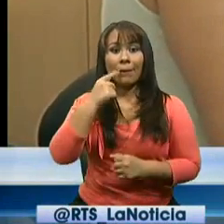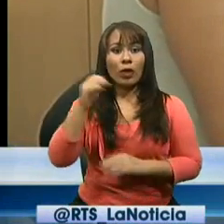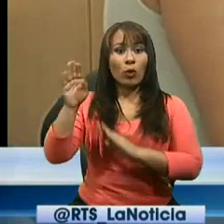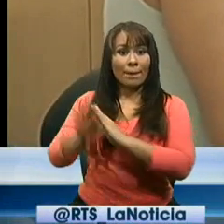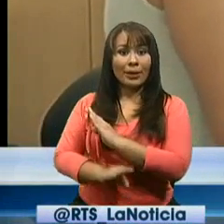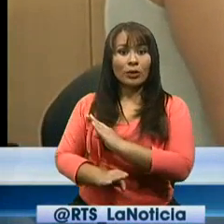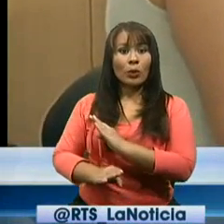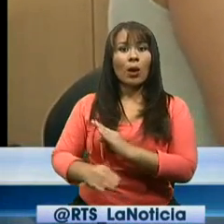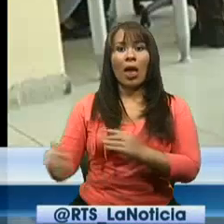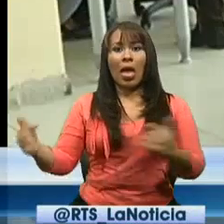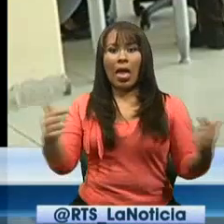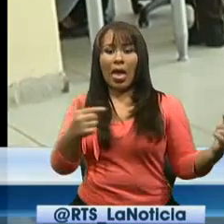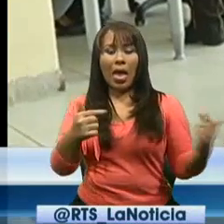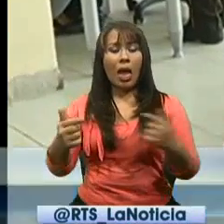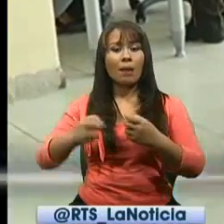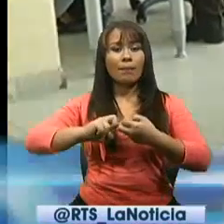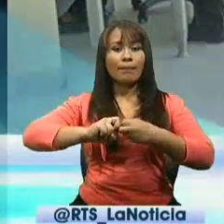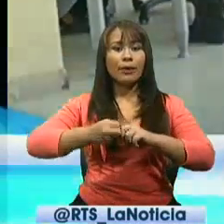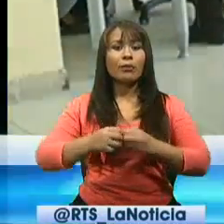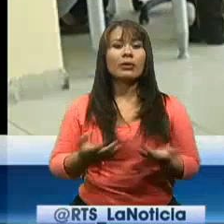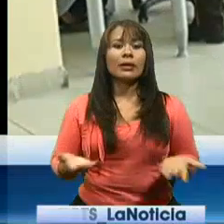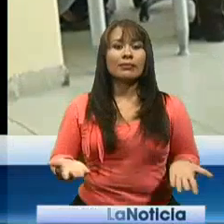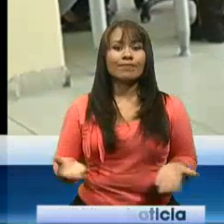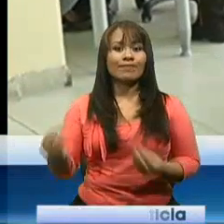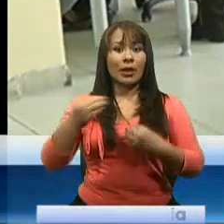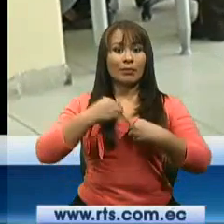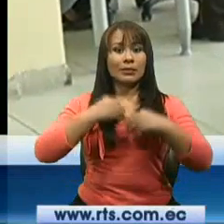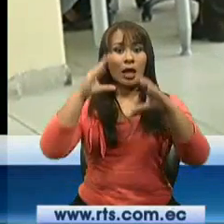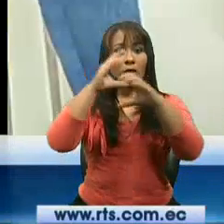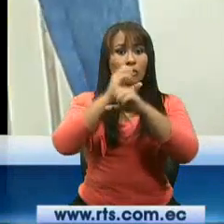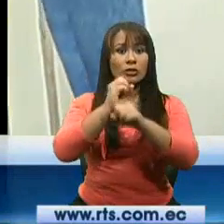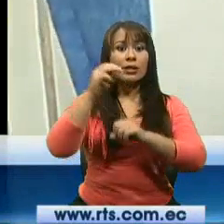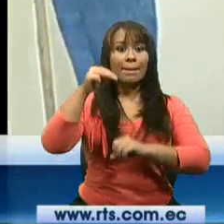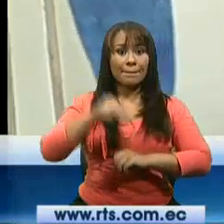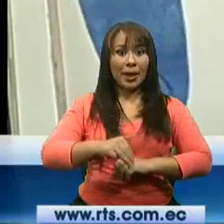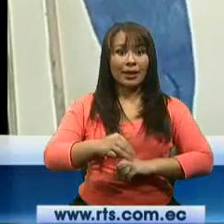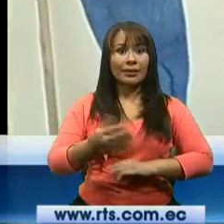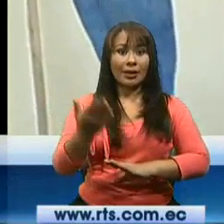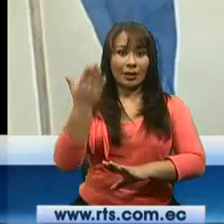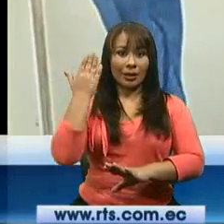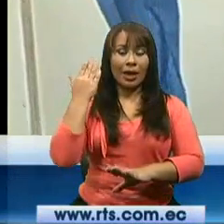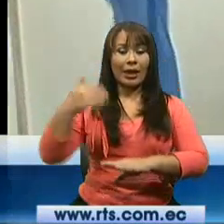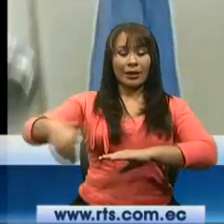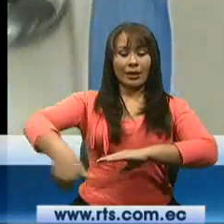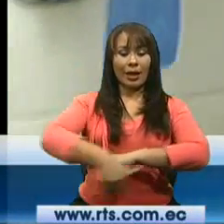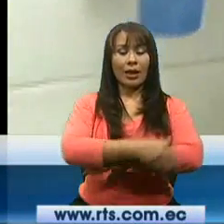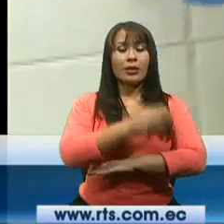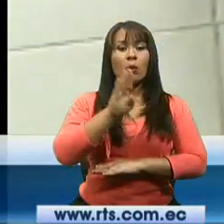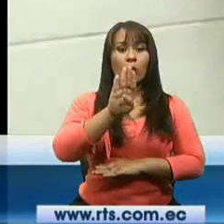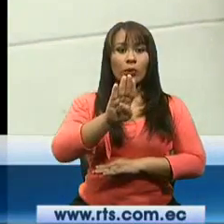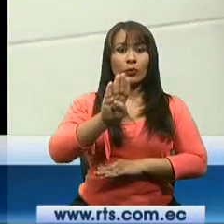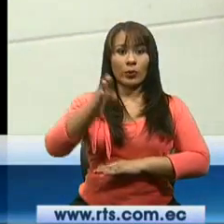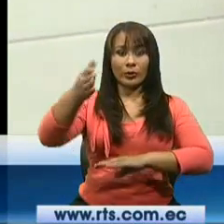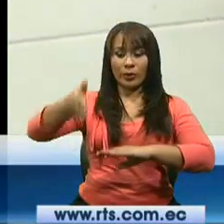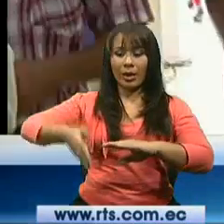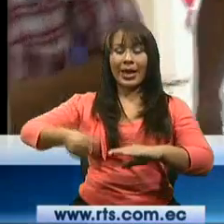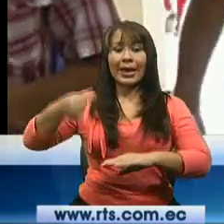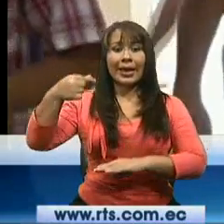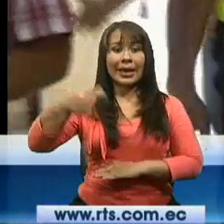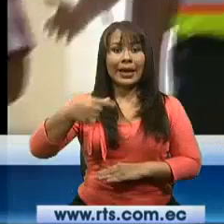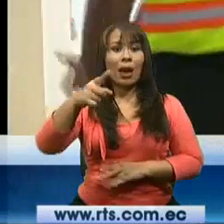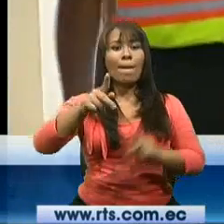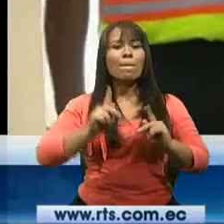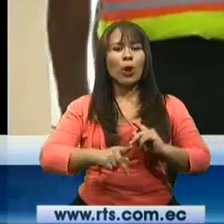han suscitado los problemas. El suceso se reportó la noche de este martes en las calles 44 y la G, suroeste de Guayaquil.